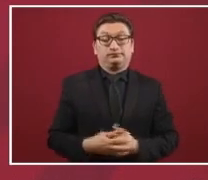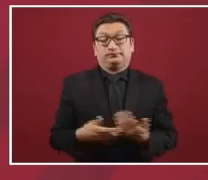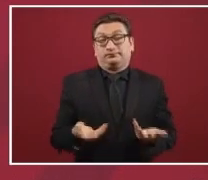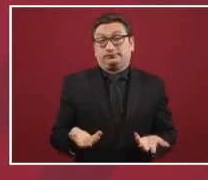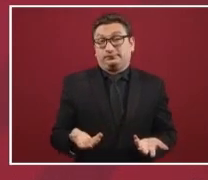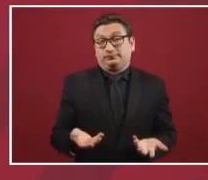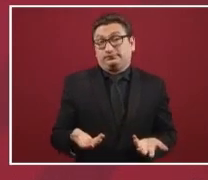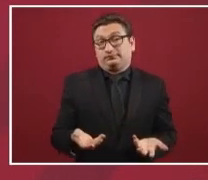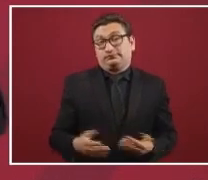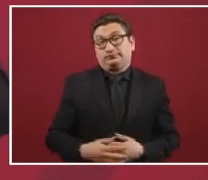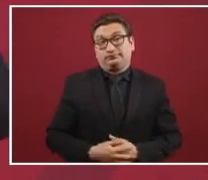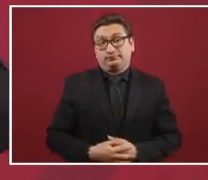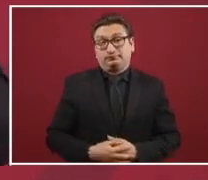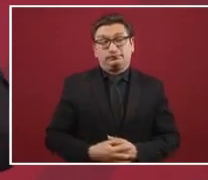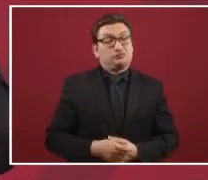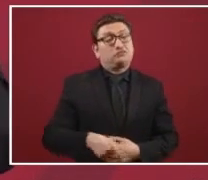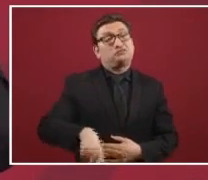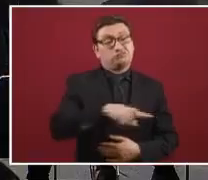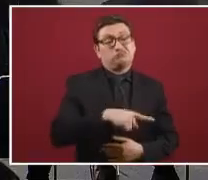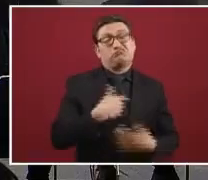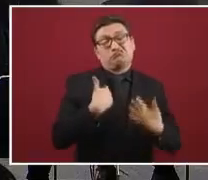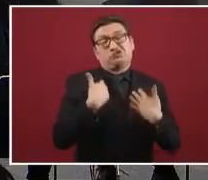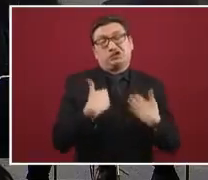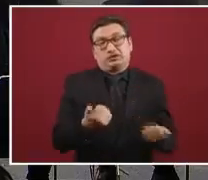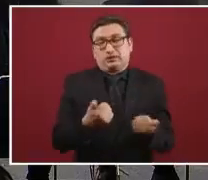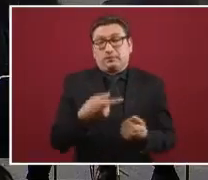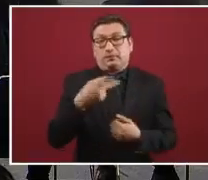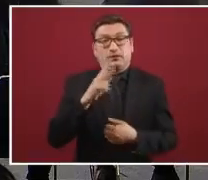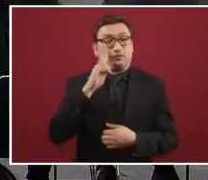nada más es cosa de comprender, pero miren, esto es…